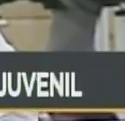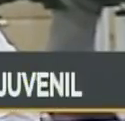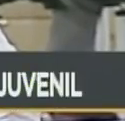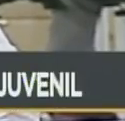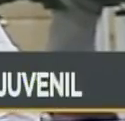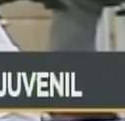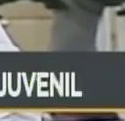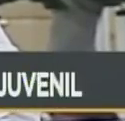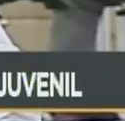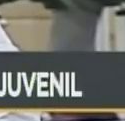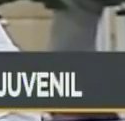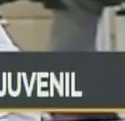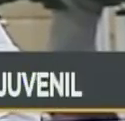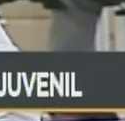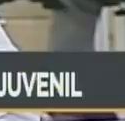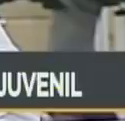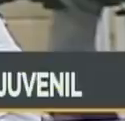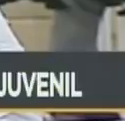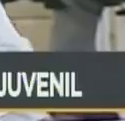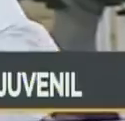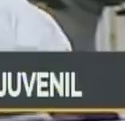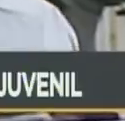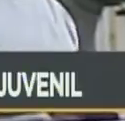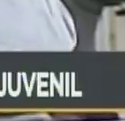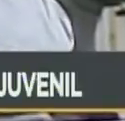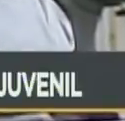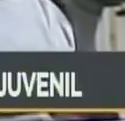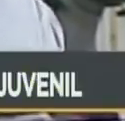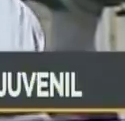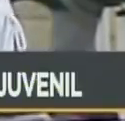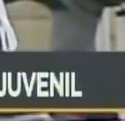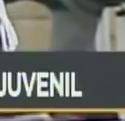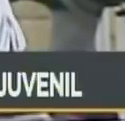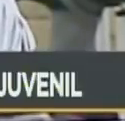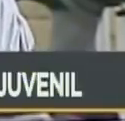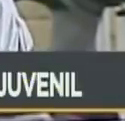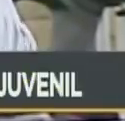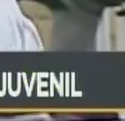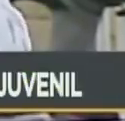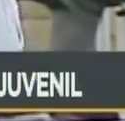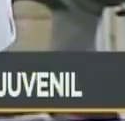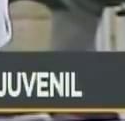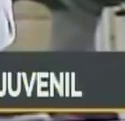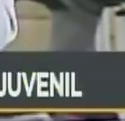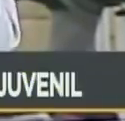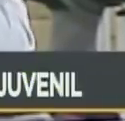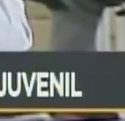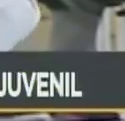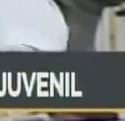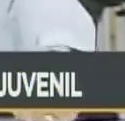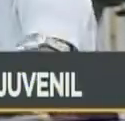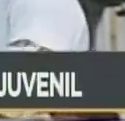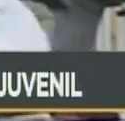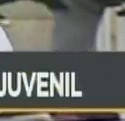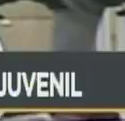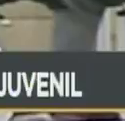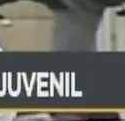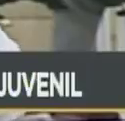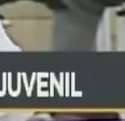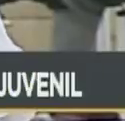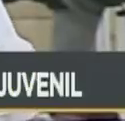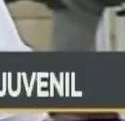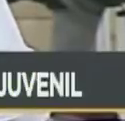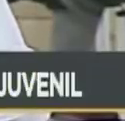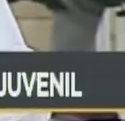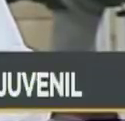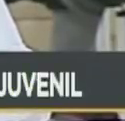por la fuerza. Un pueblo ignorante es instrumento ciego de su propia destrucción.